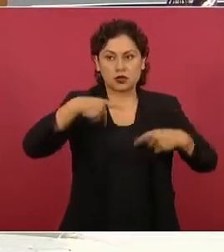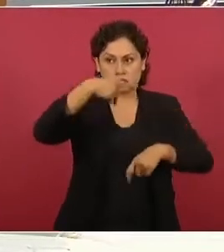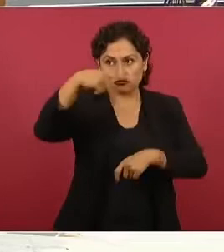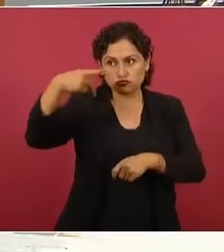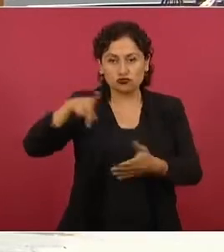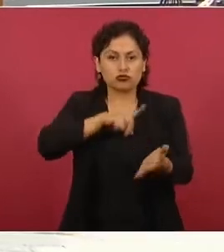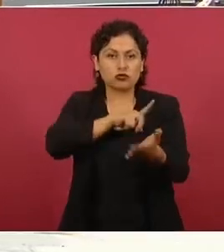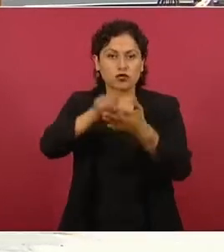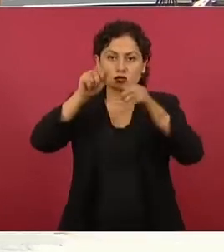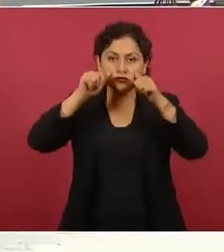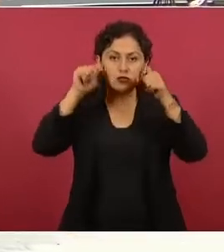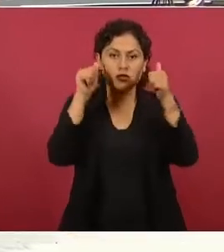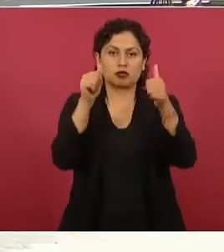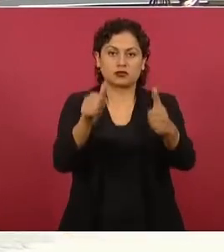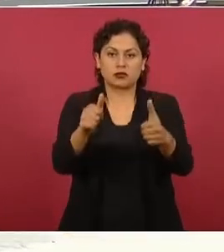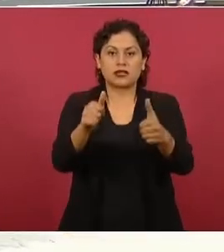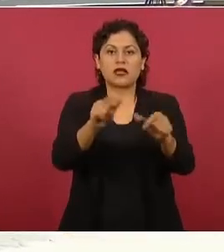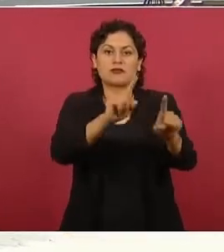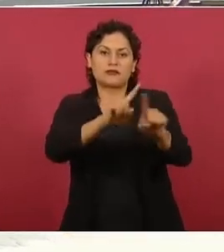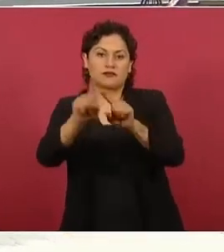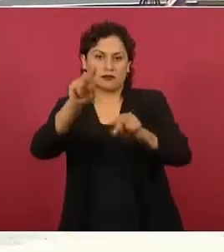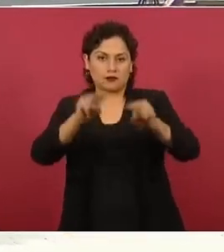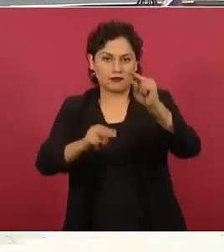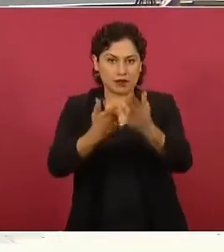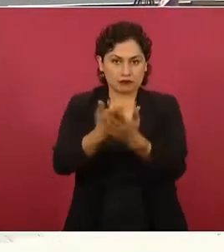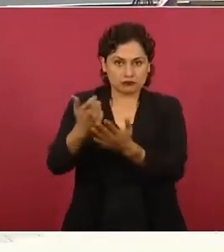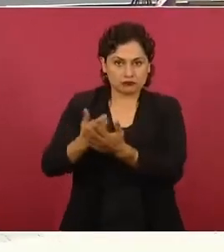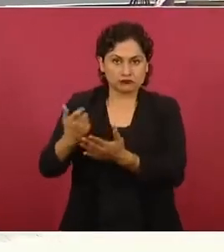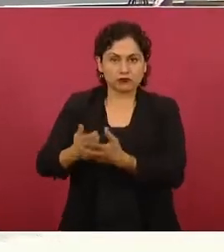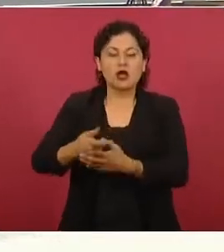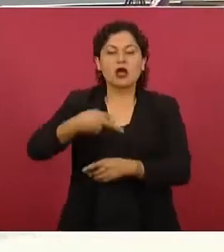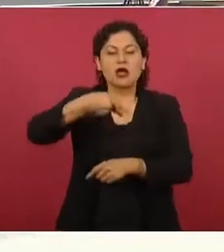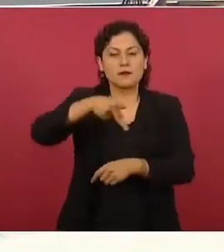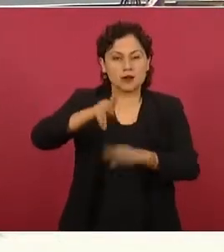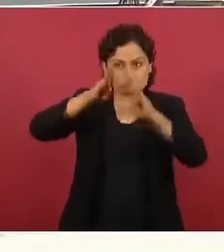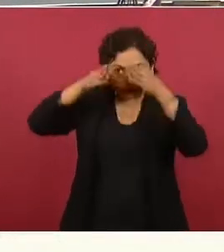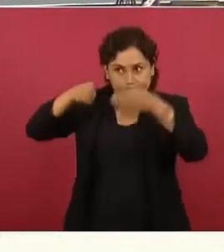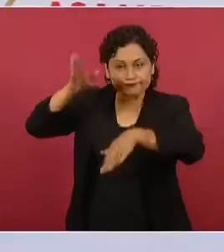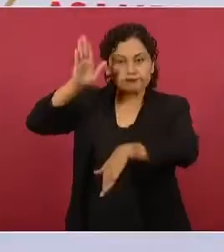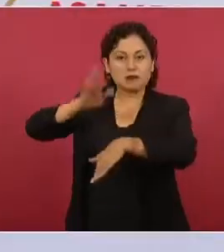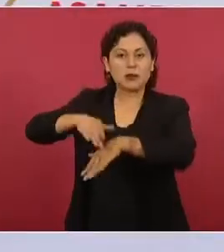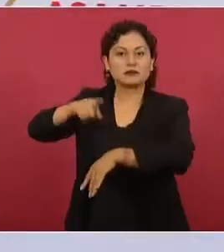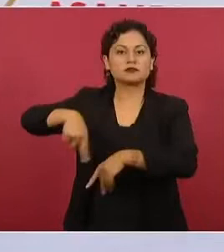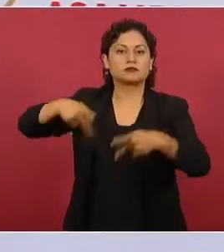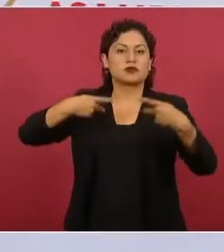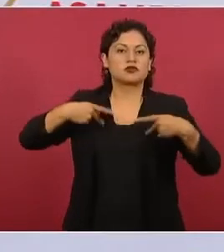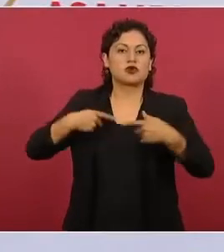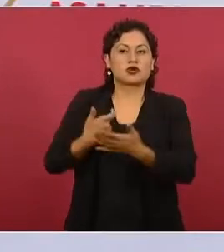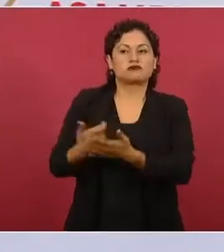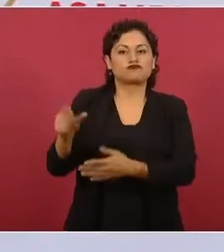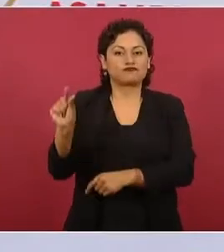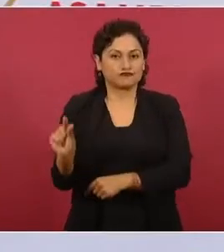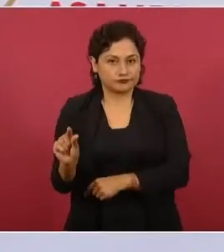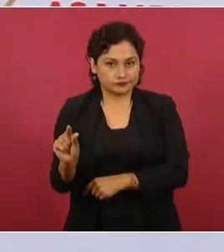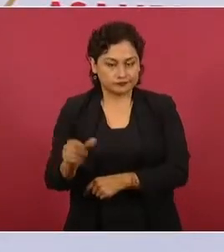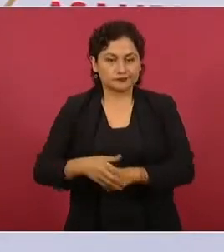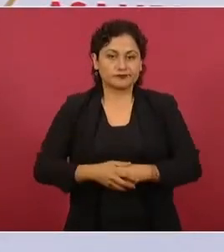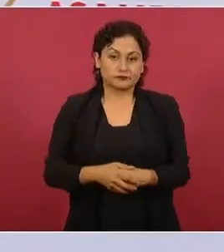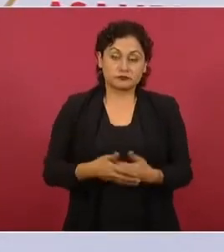todos los niveles salariales, pero particularmente a los que menos ganan. Es indispensable, así lo